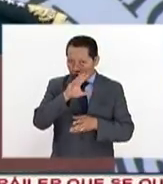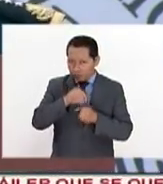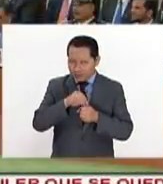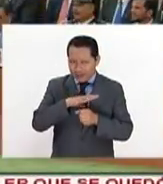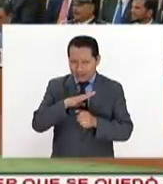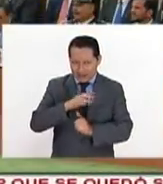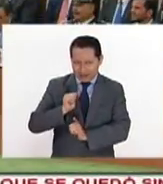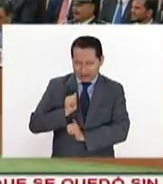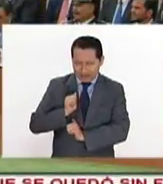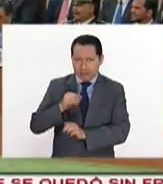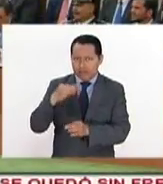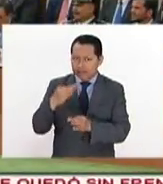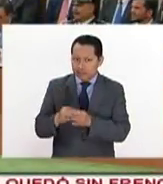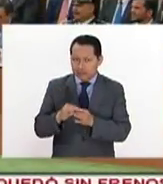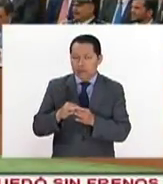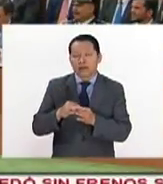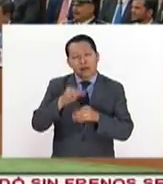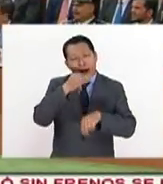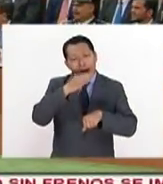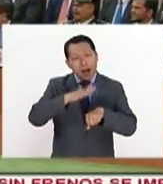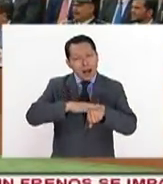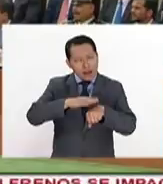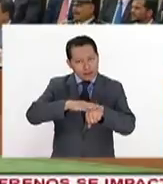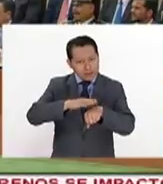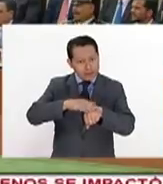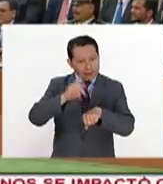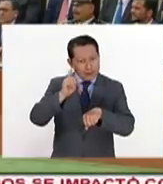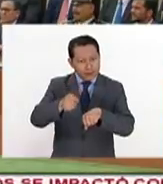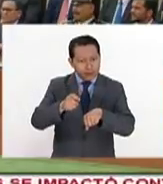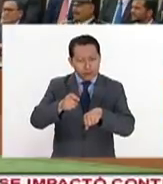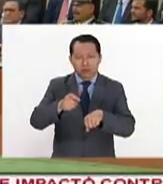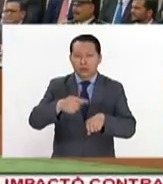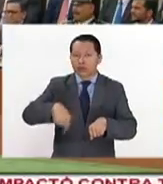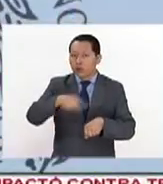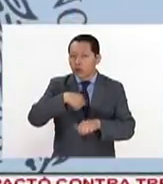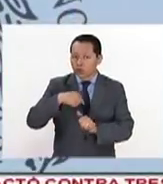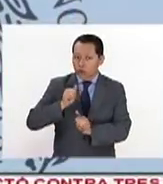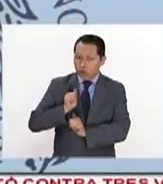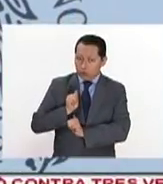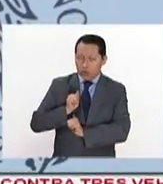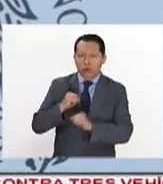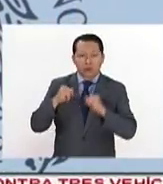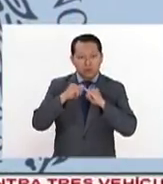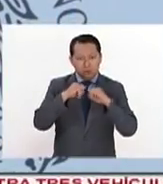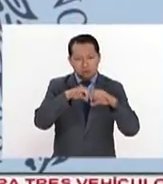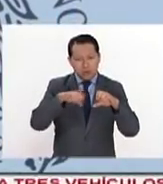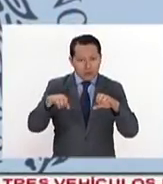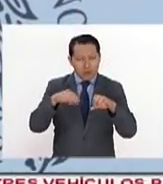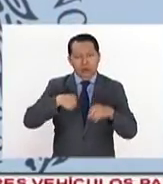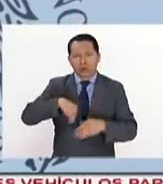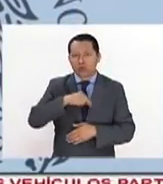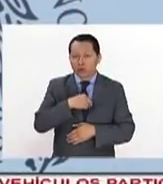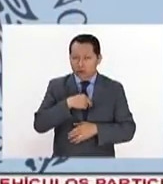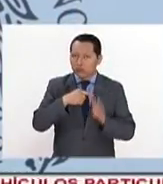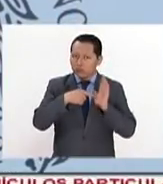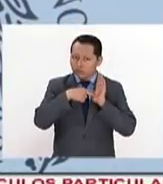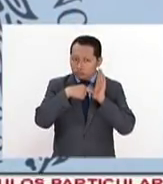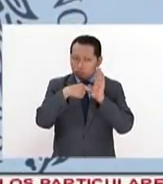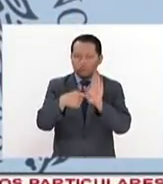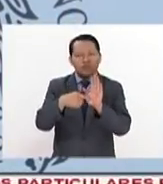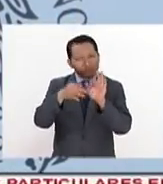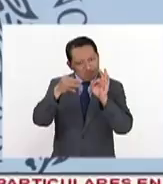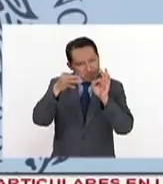Fuerzas Armadas, les afirmo que como soldados y como institución hemos dado ejemplo de